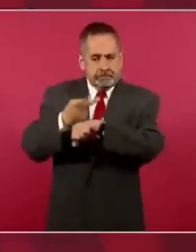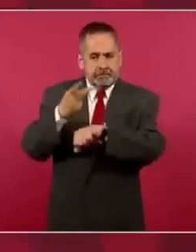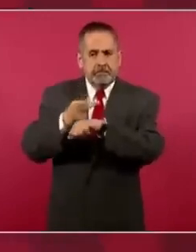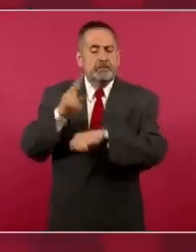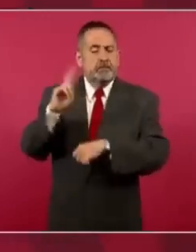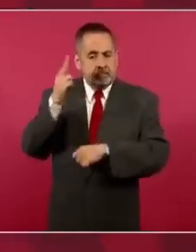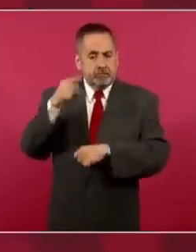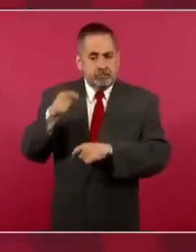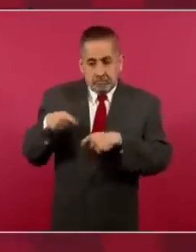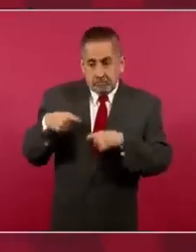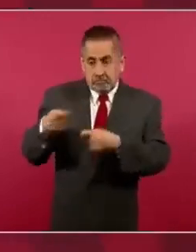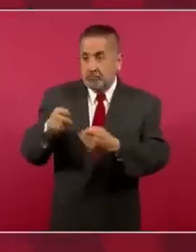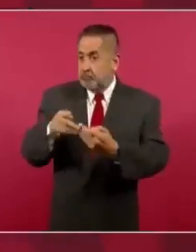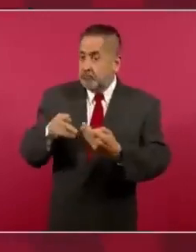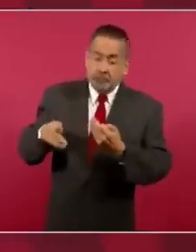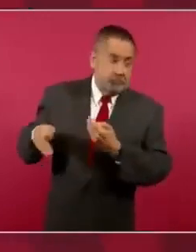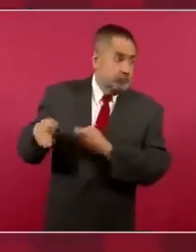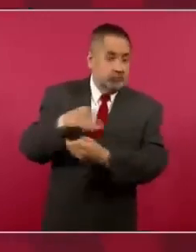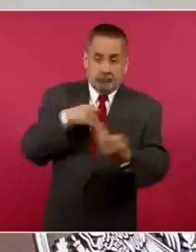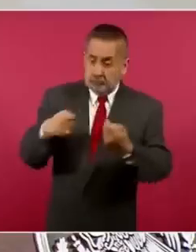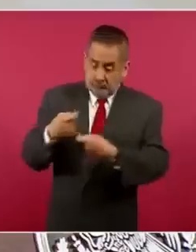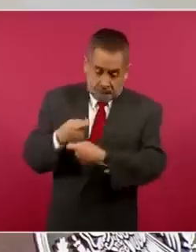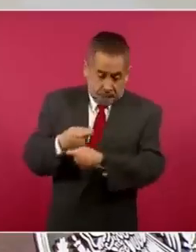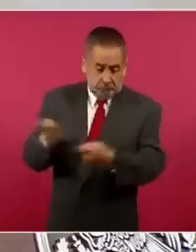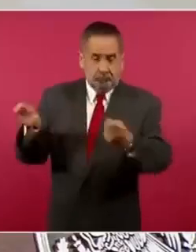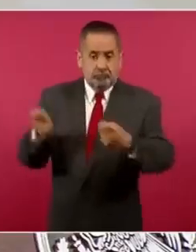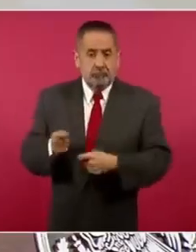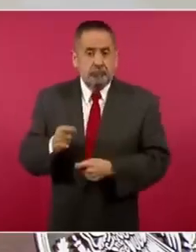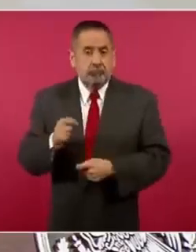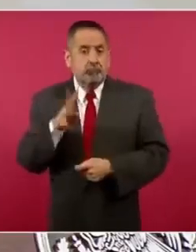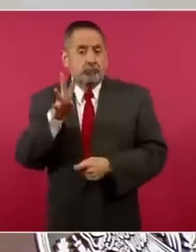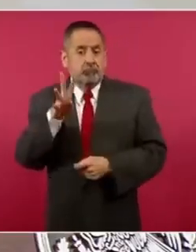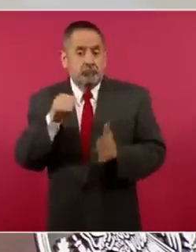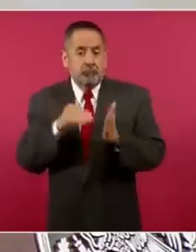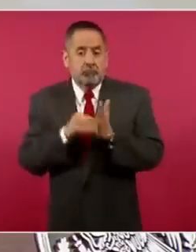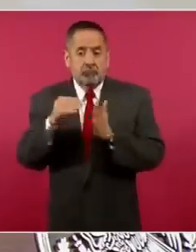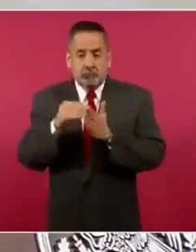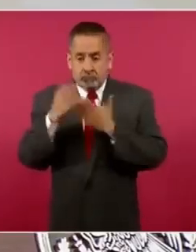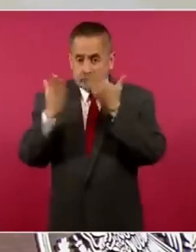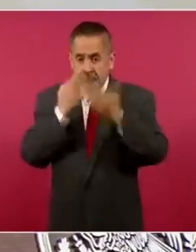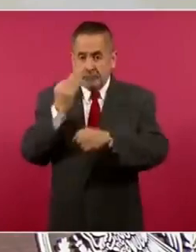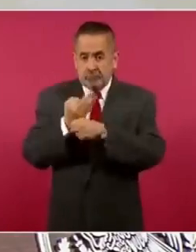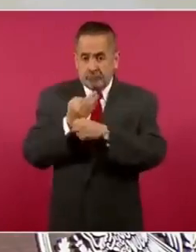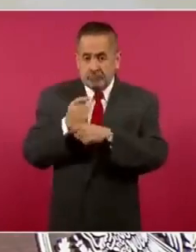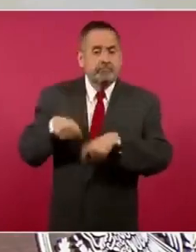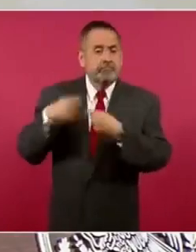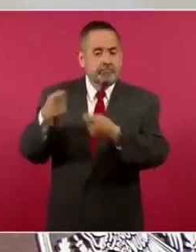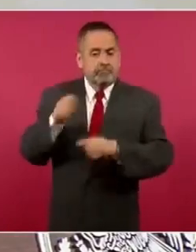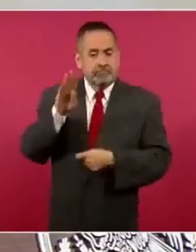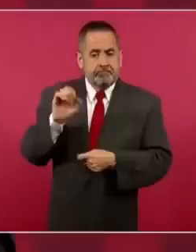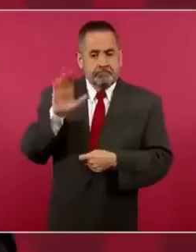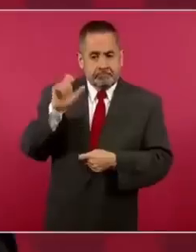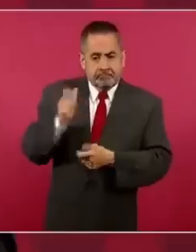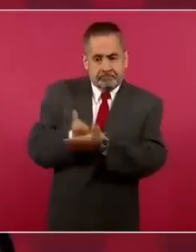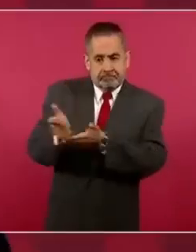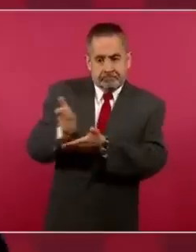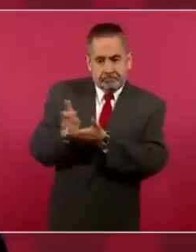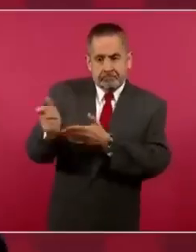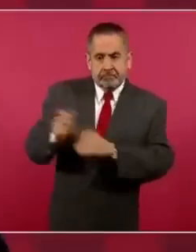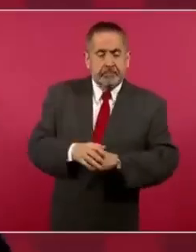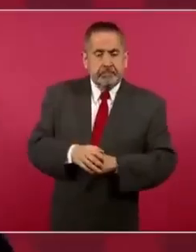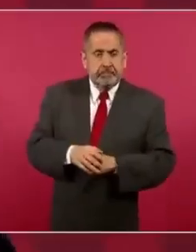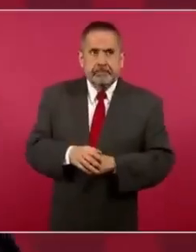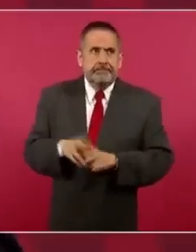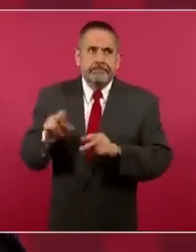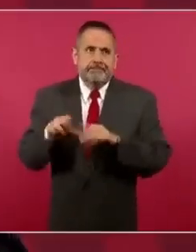superior sea universal, es para todos, son 4 millones de estudiantes que reciben esta beca, no es